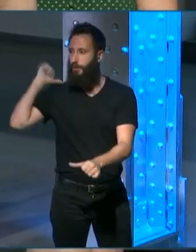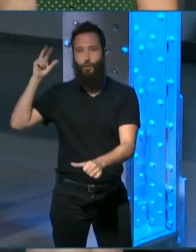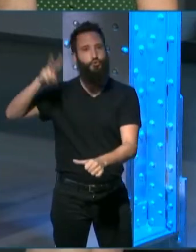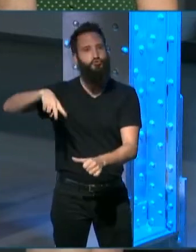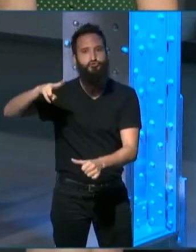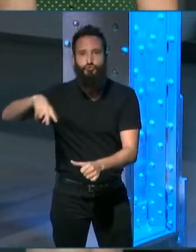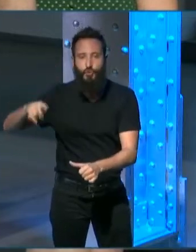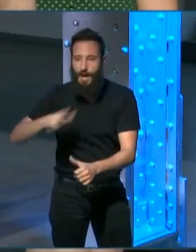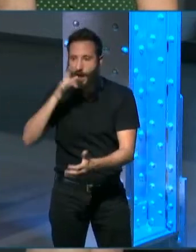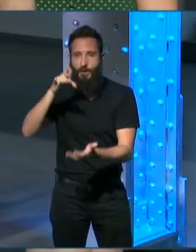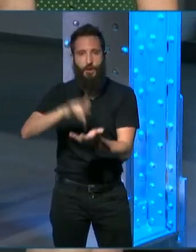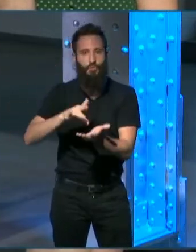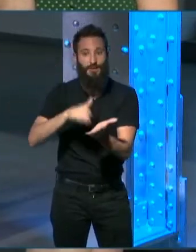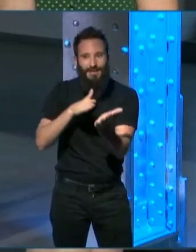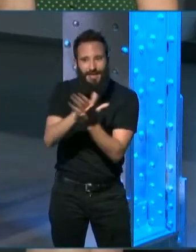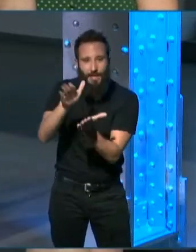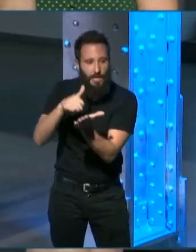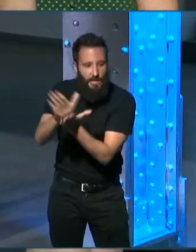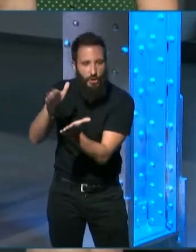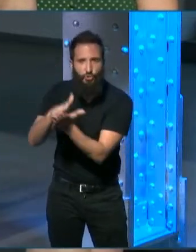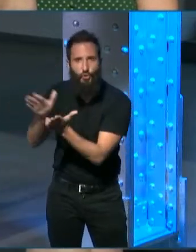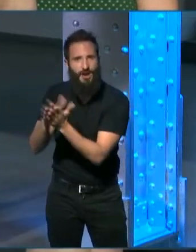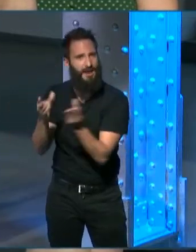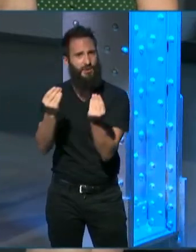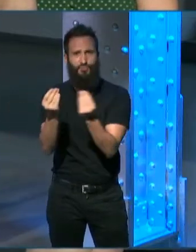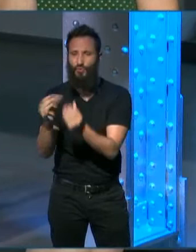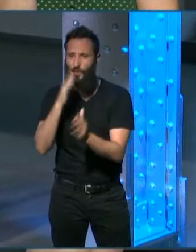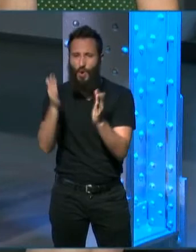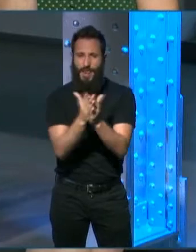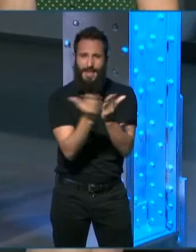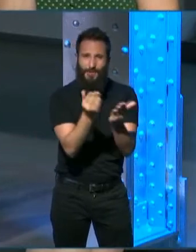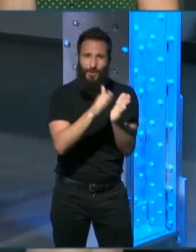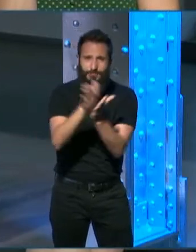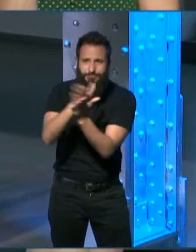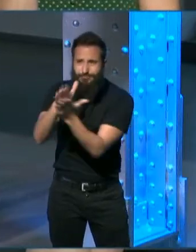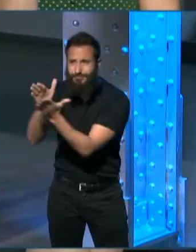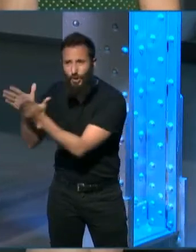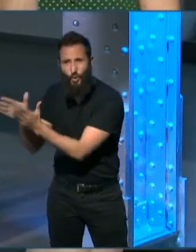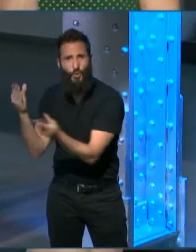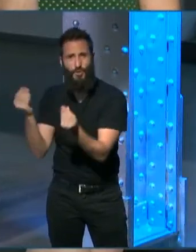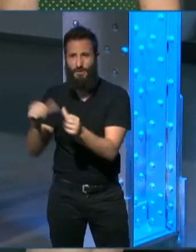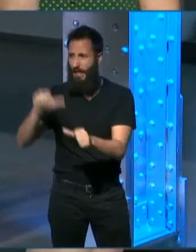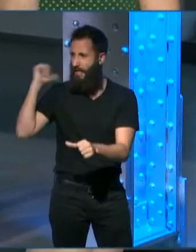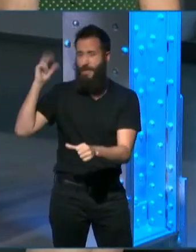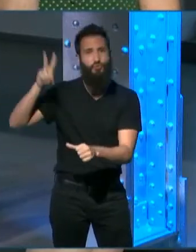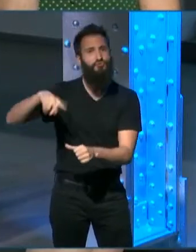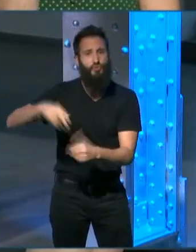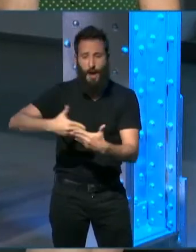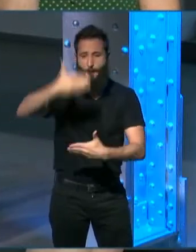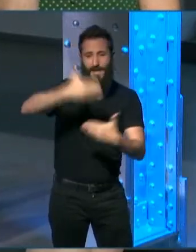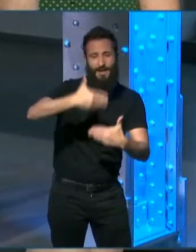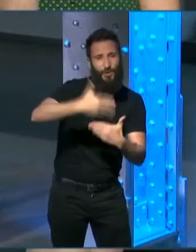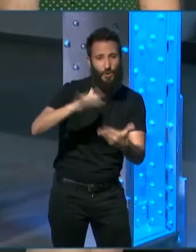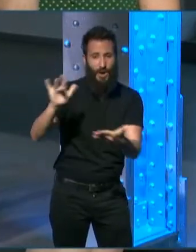tenido tantas editoriales como tenemos, nunca se habían editado tantos libros, nunca había habido tantos periódicos, tantas